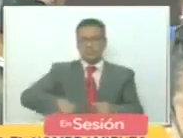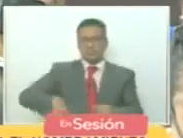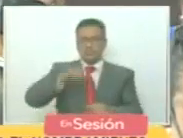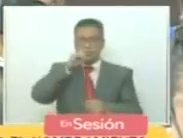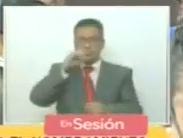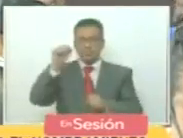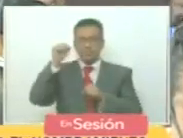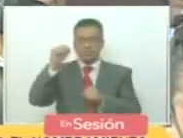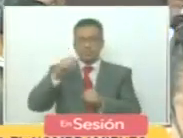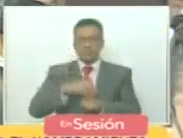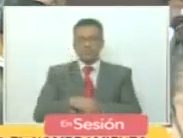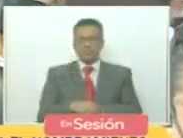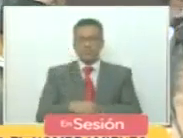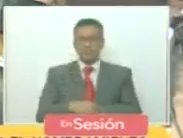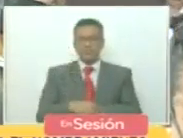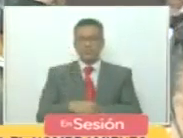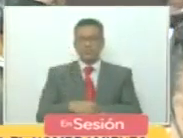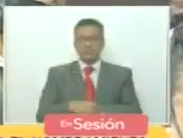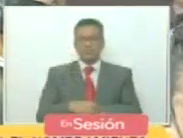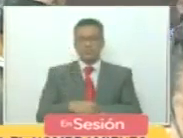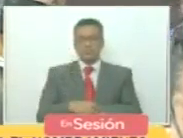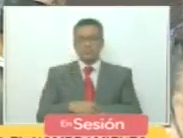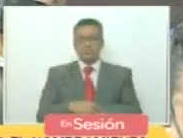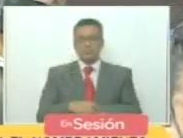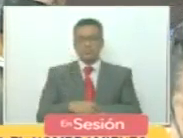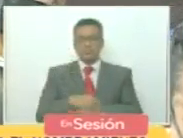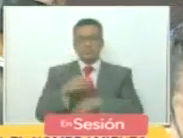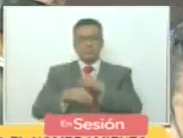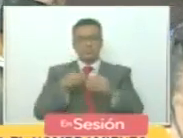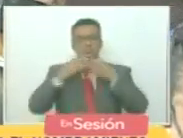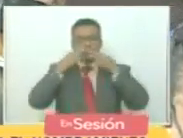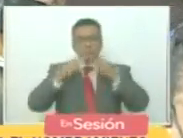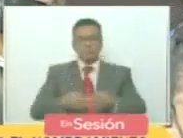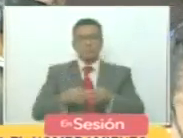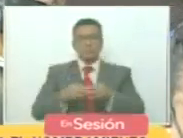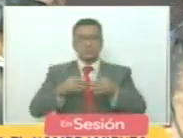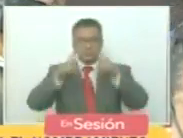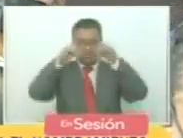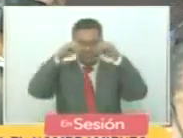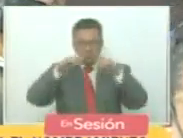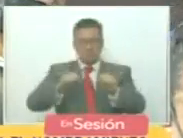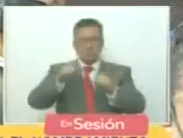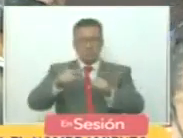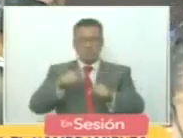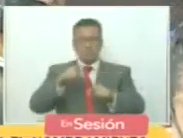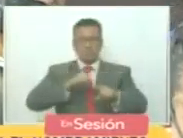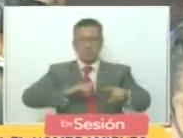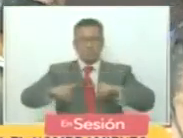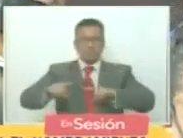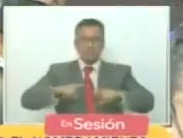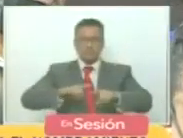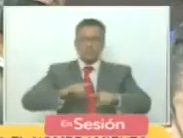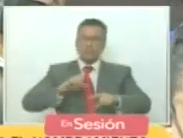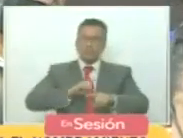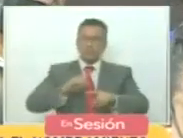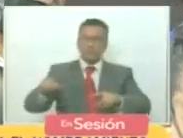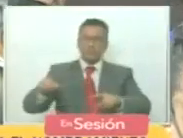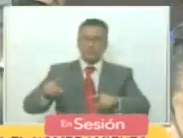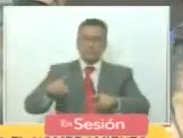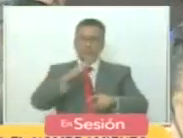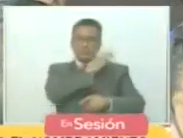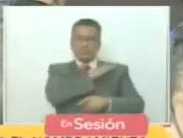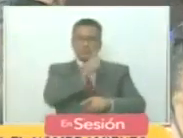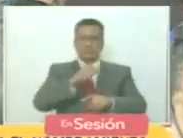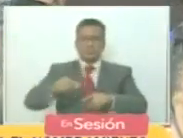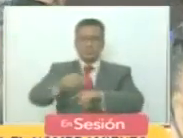Nicolás Maduro Moro. Es decir, que ha sido un oficial de carrera bajo mando directo de los jefes de